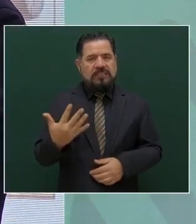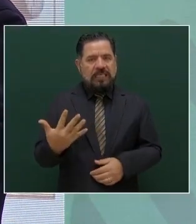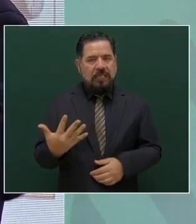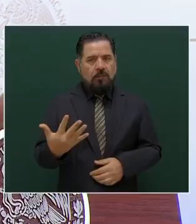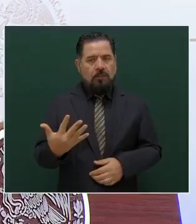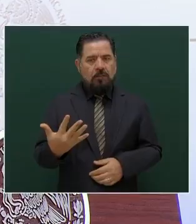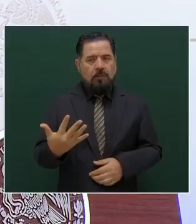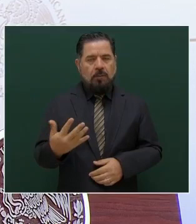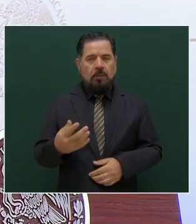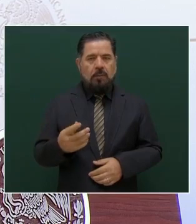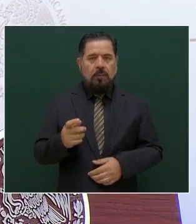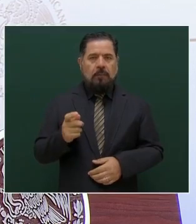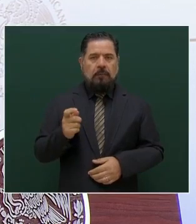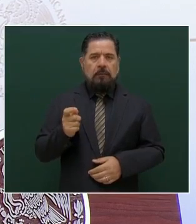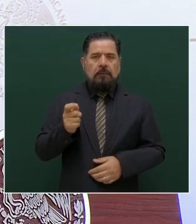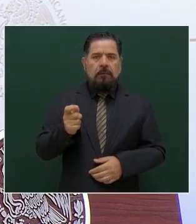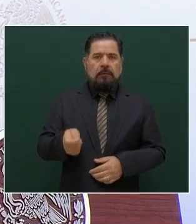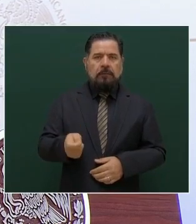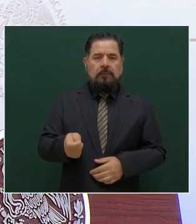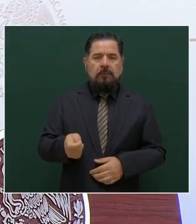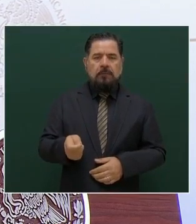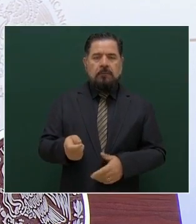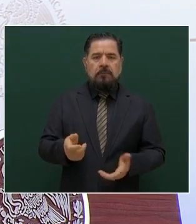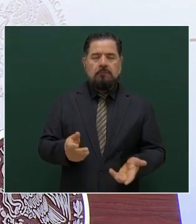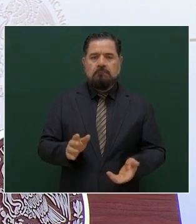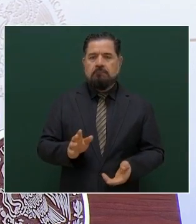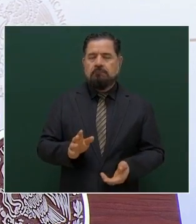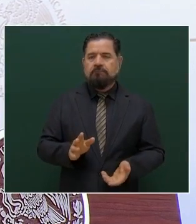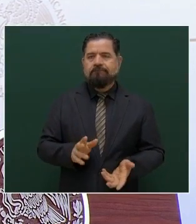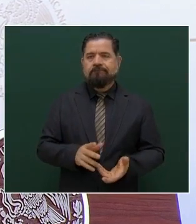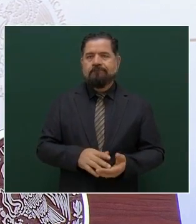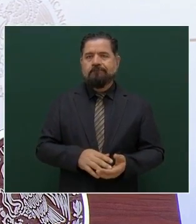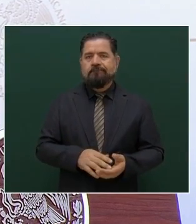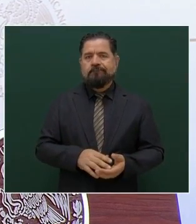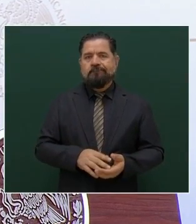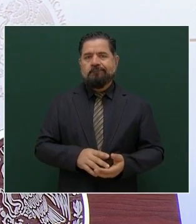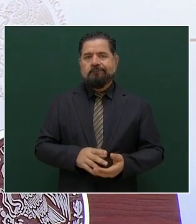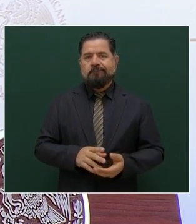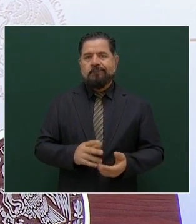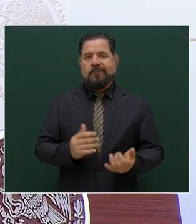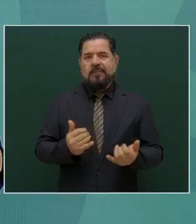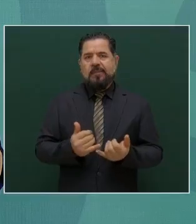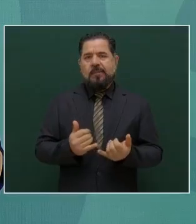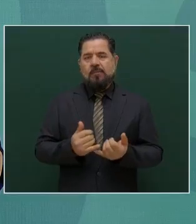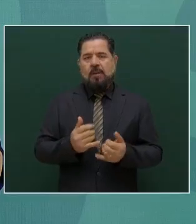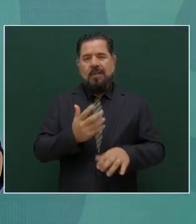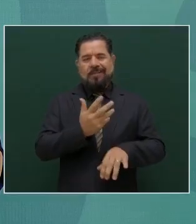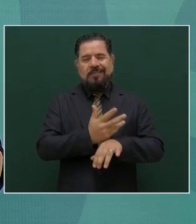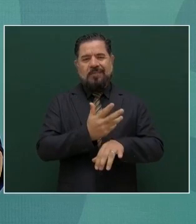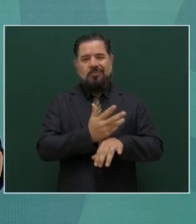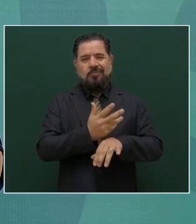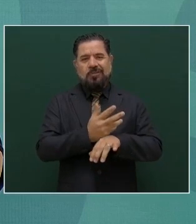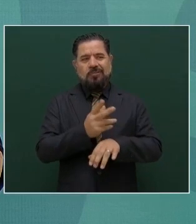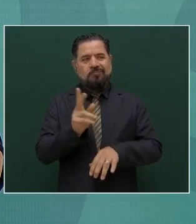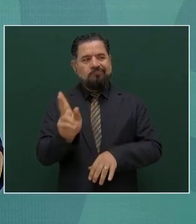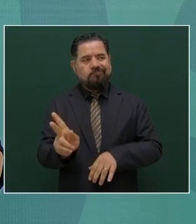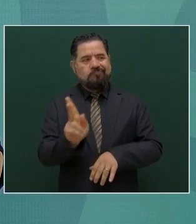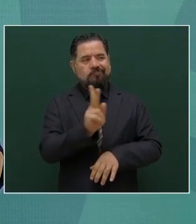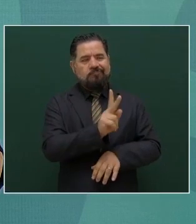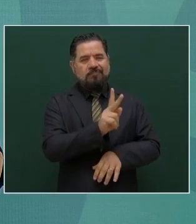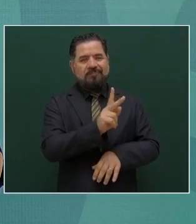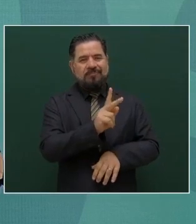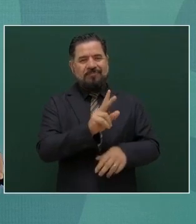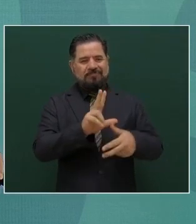algo parecido fue lo que afectó en Nueva Orleans y